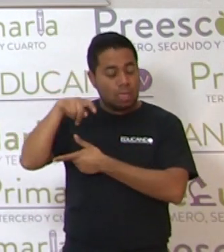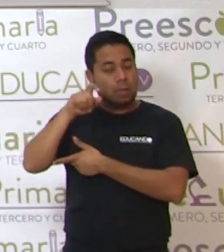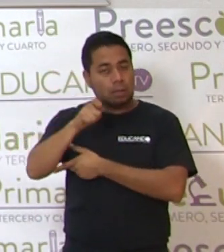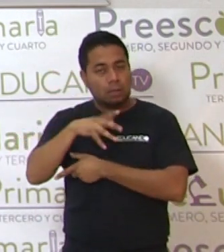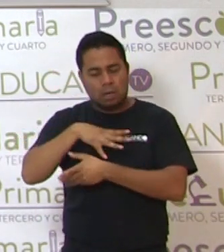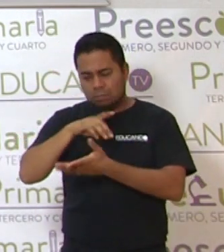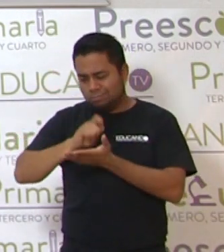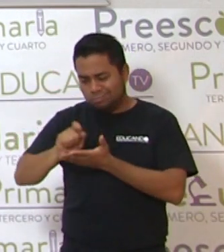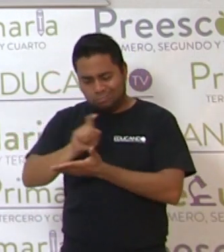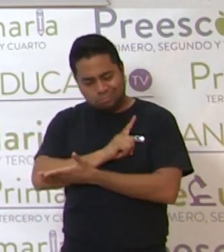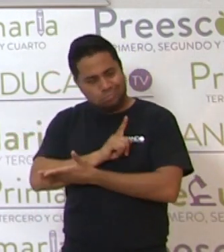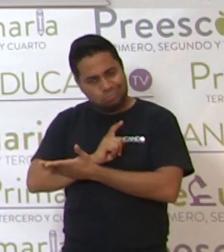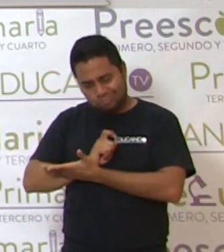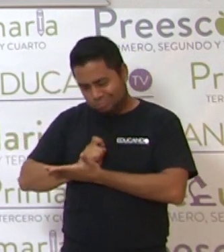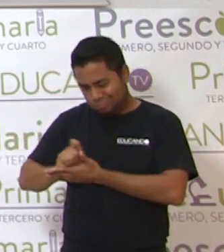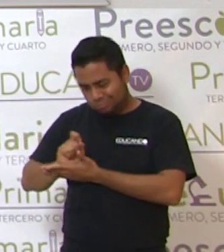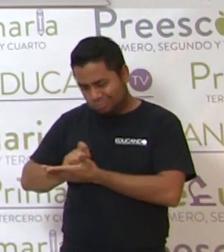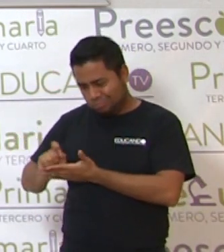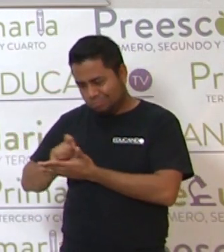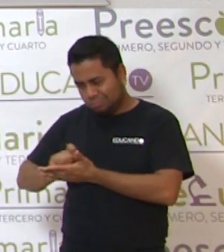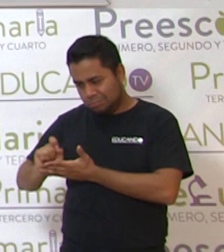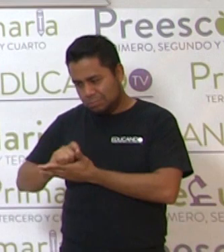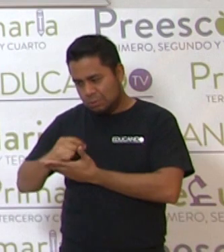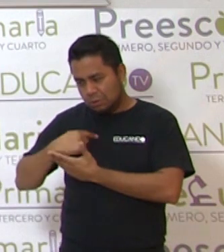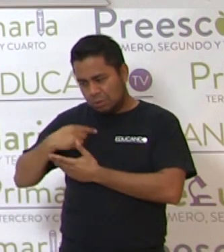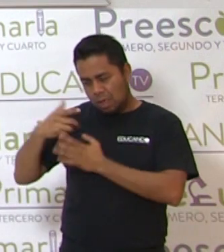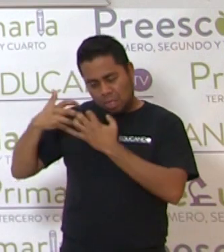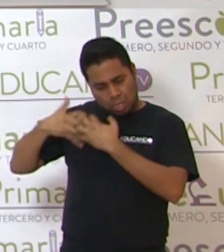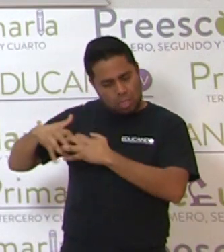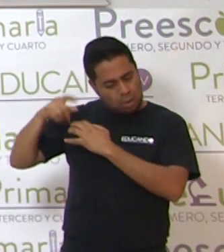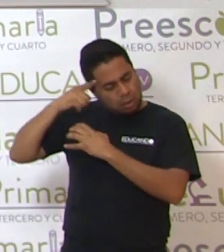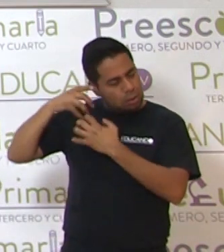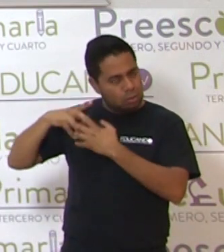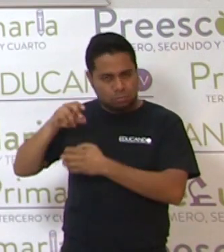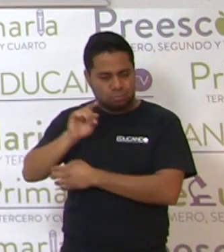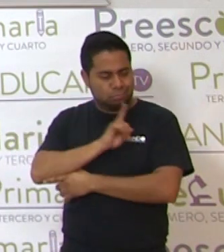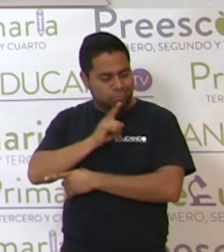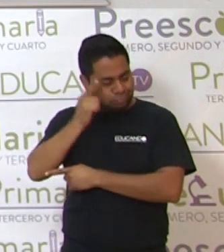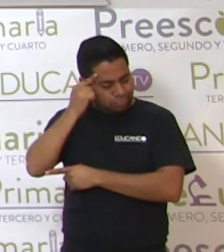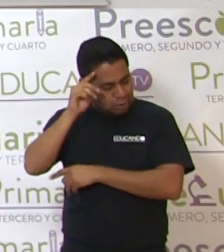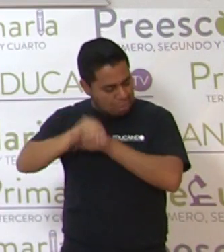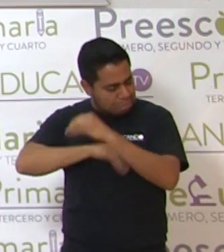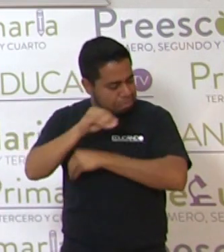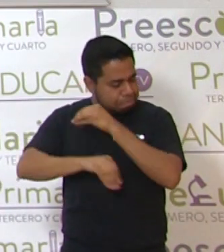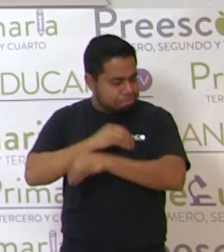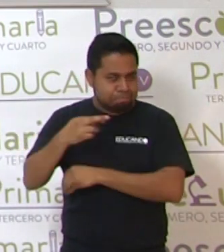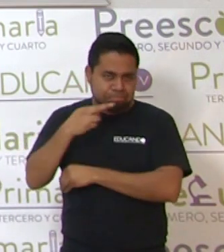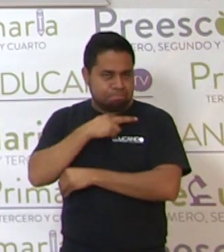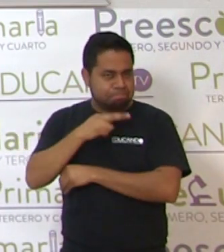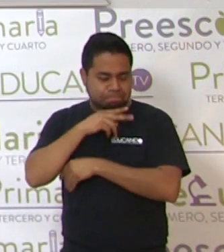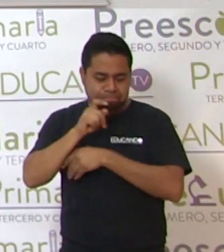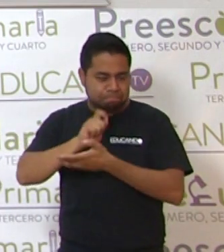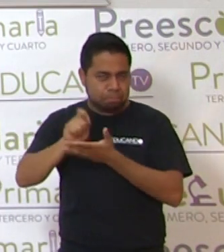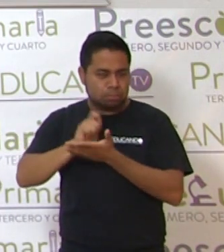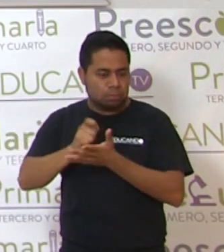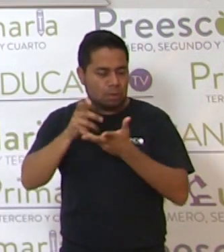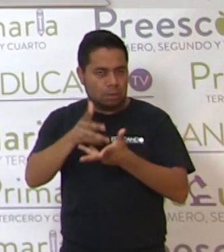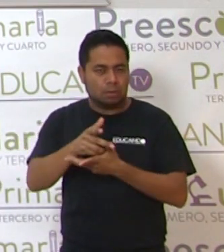es automática y no se piensa al escribir, ¿sí? Bueno, vamos entonces, se